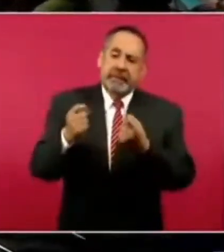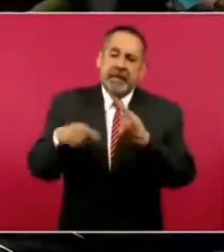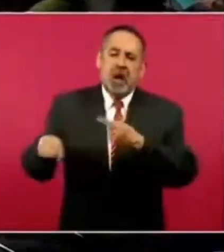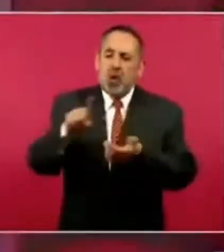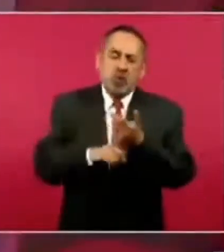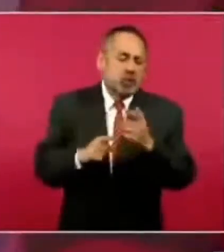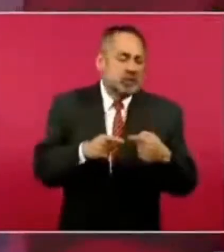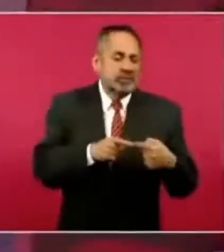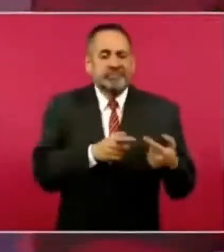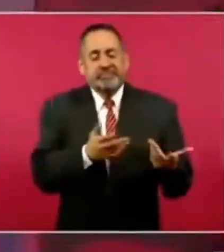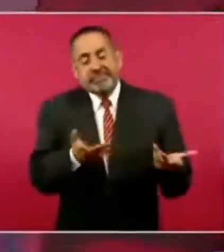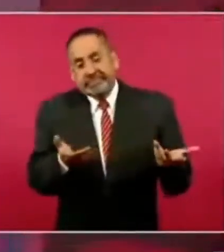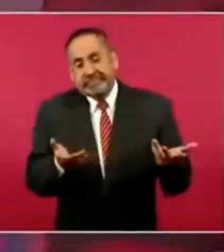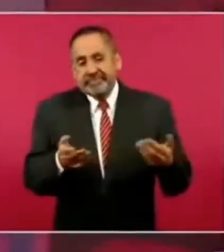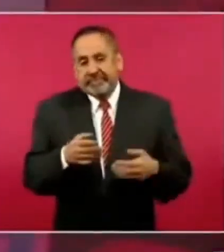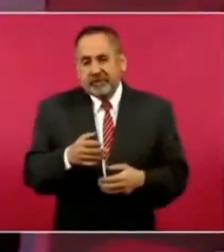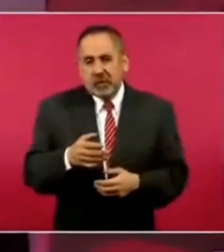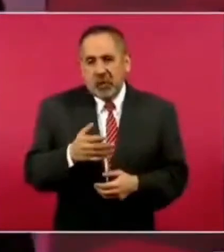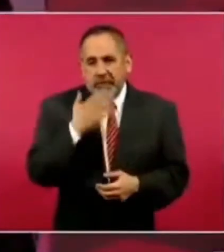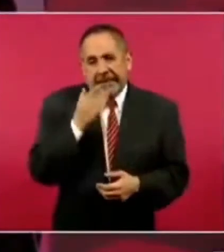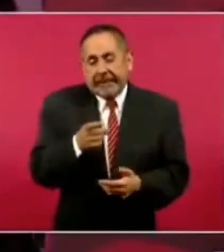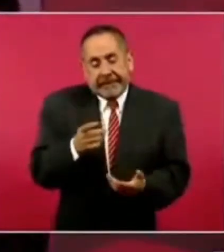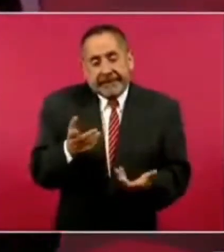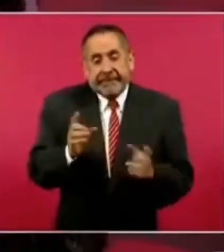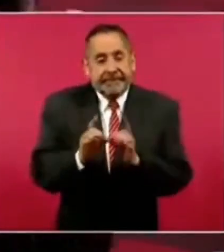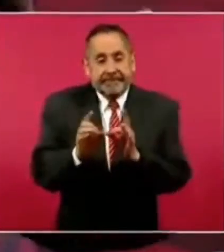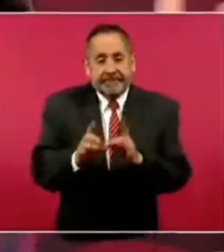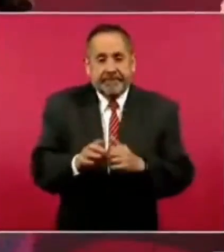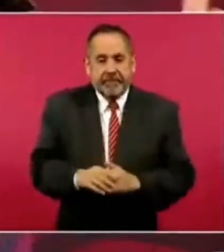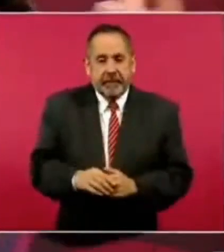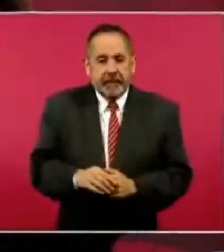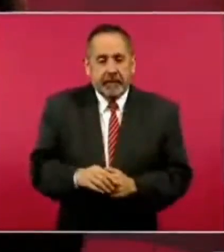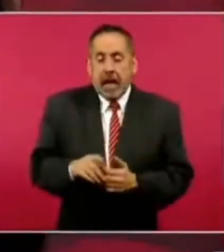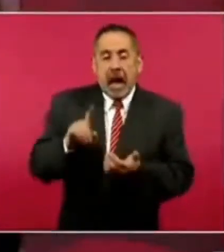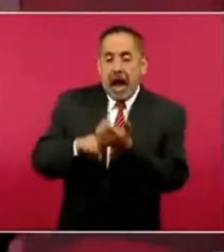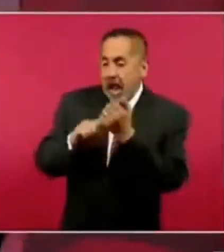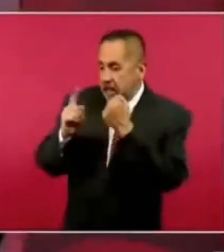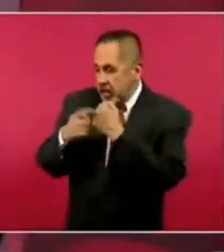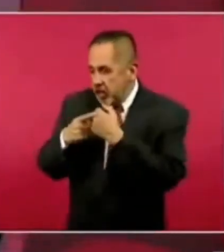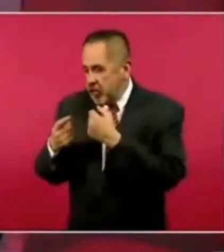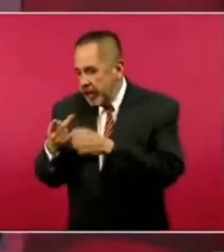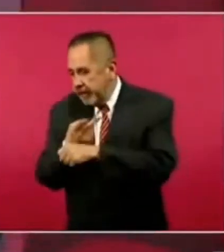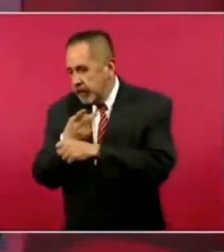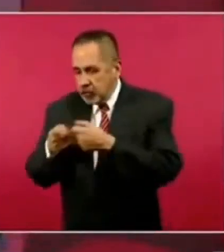las conductas antisociales. Por eso no atienden las causas,